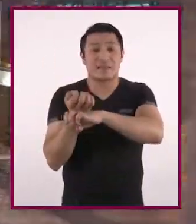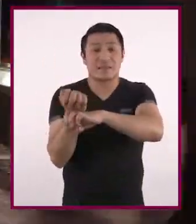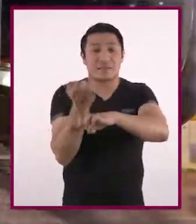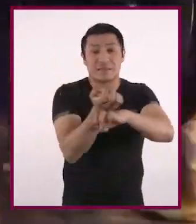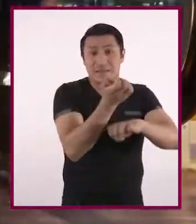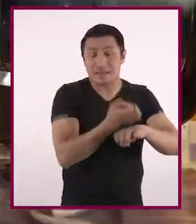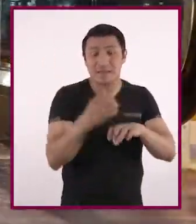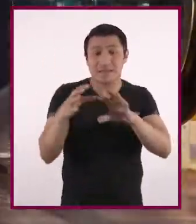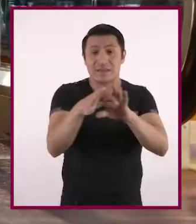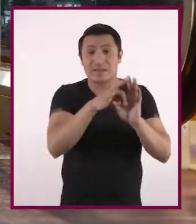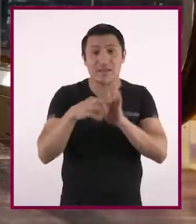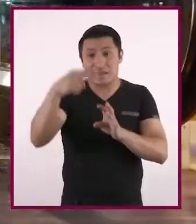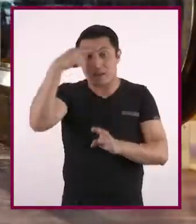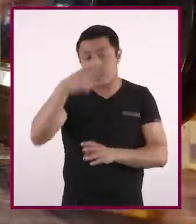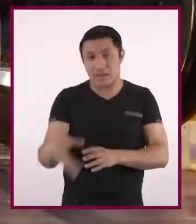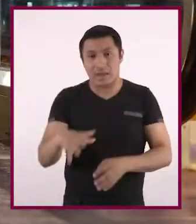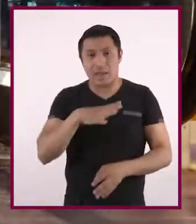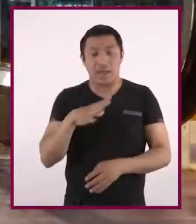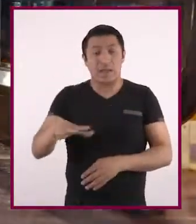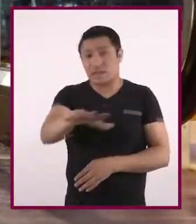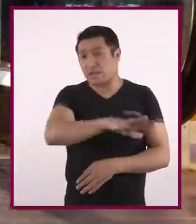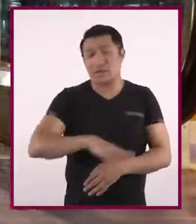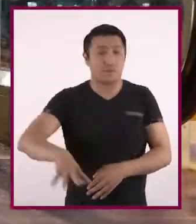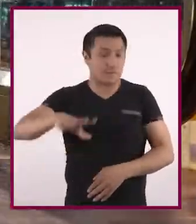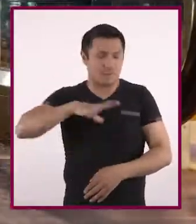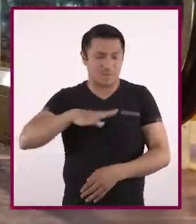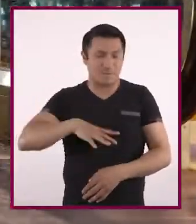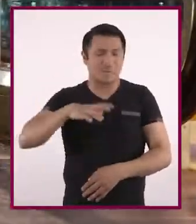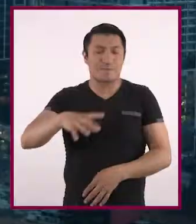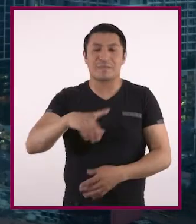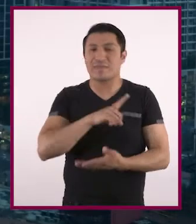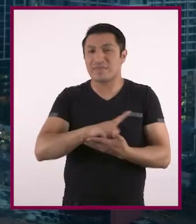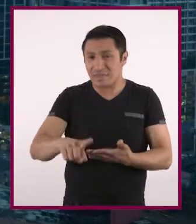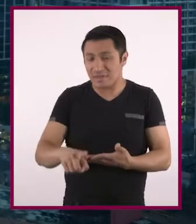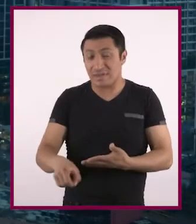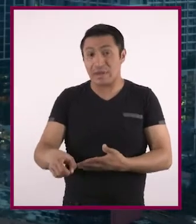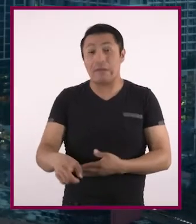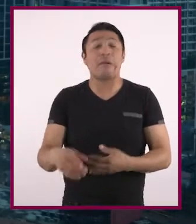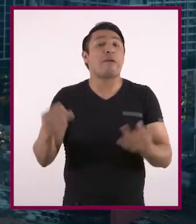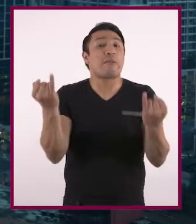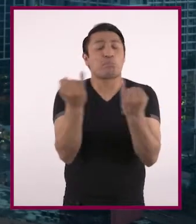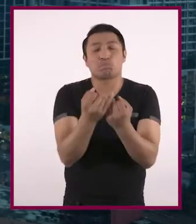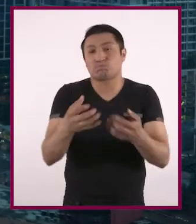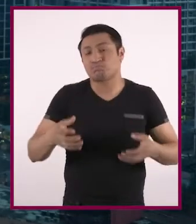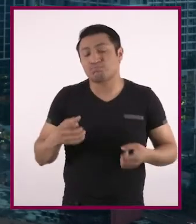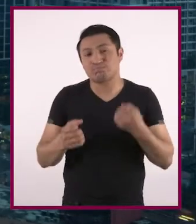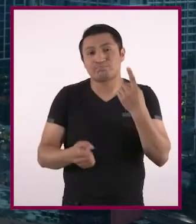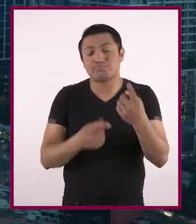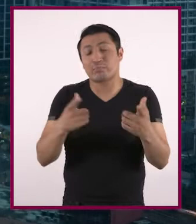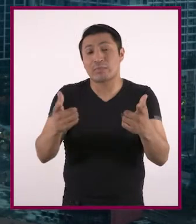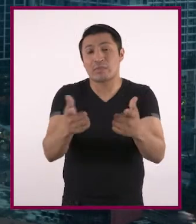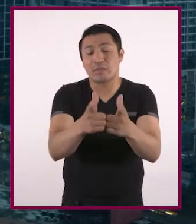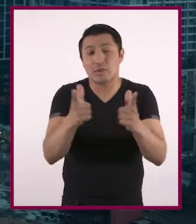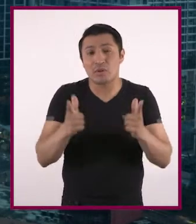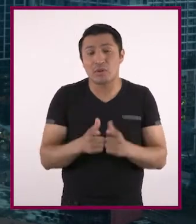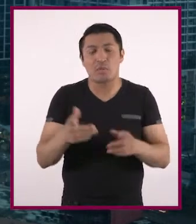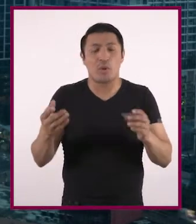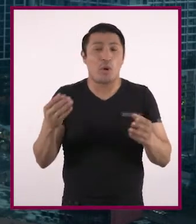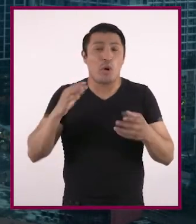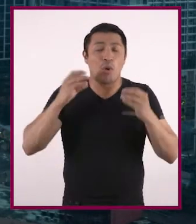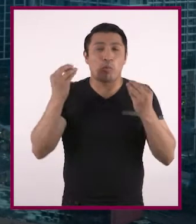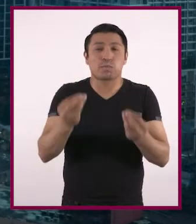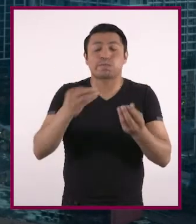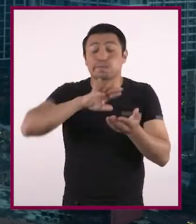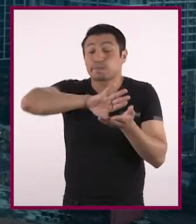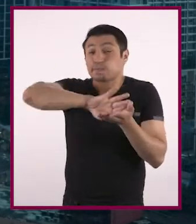Unidos Mexicanos como sujetos plenos de derecho, existen poblaciones que viven alta exclusión social al